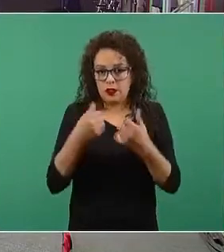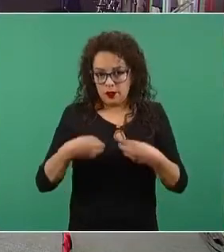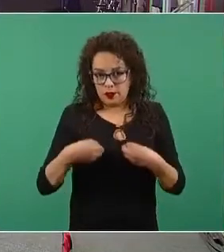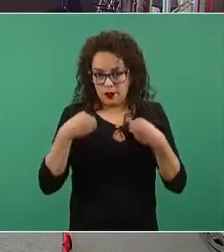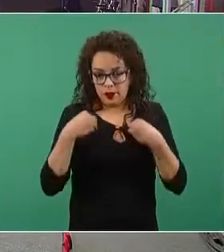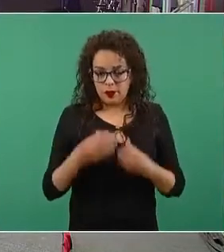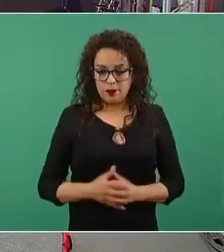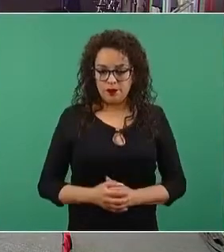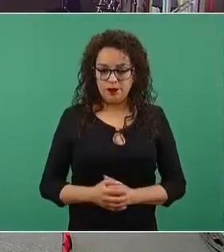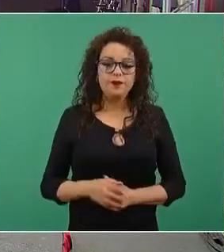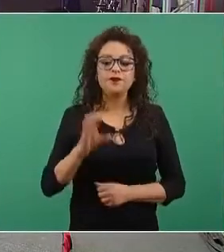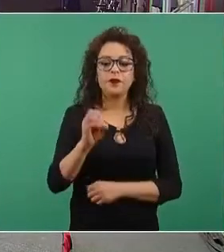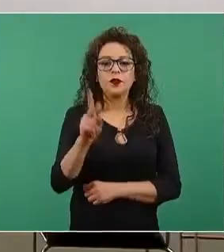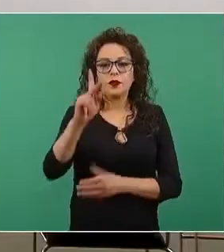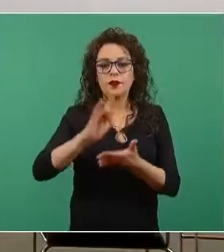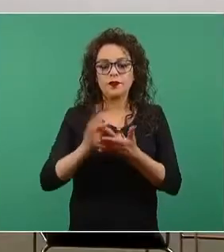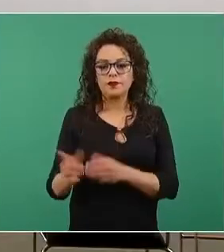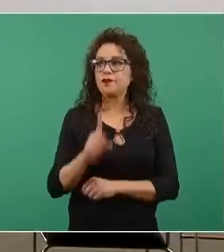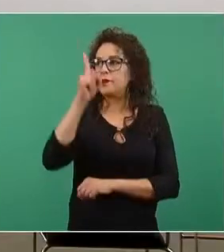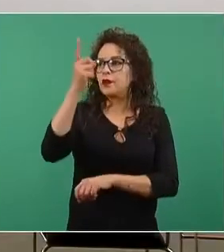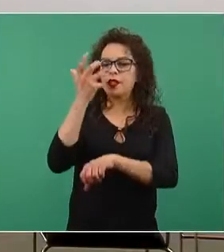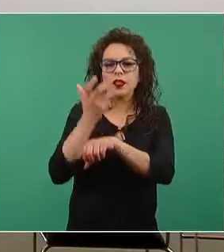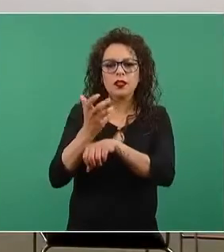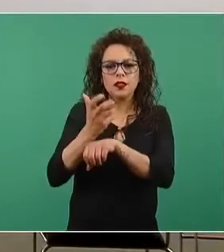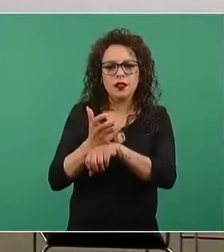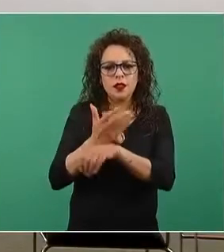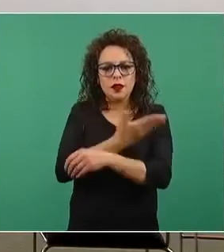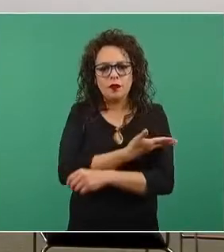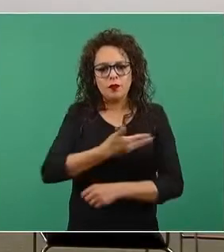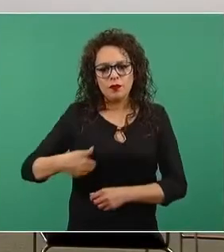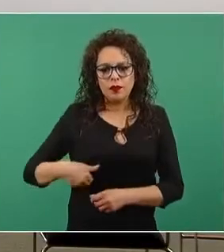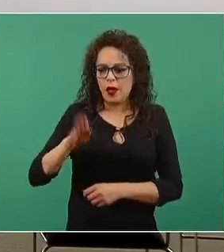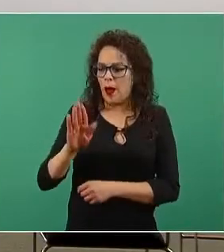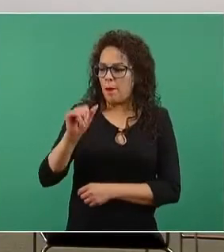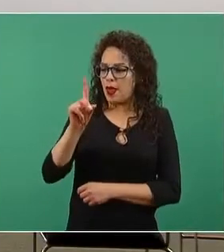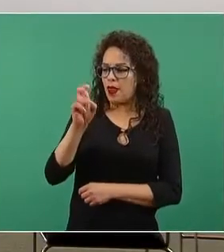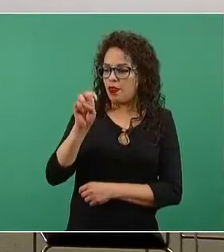Estados Unidos, el presidente Biden, la Casa Blanca,